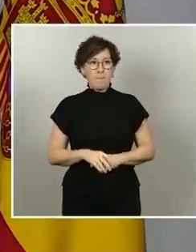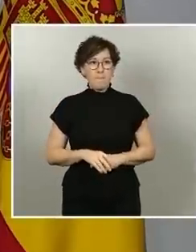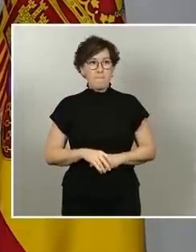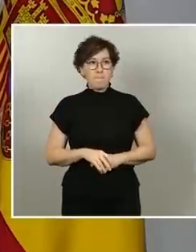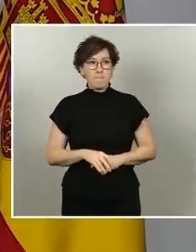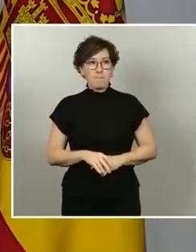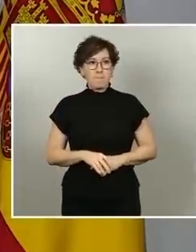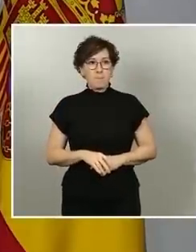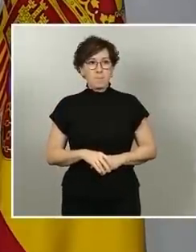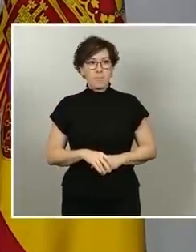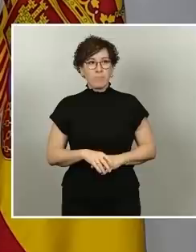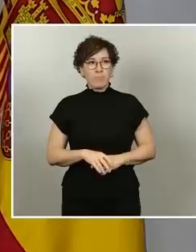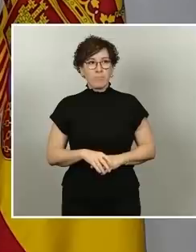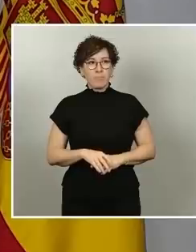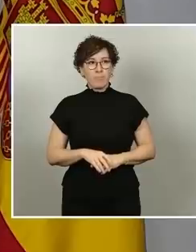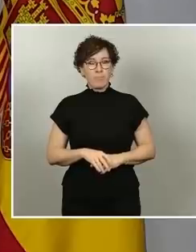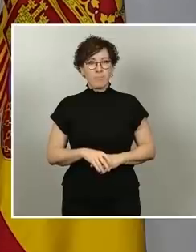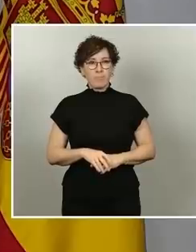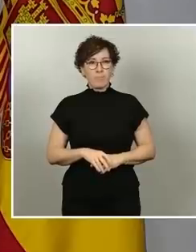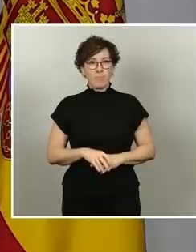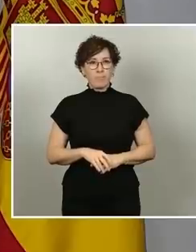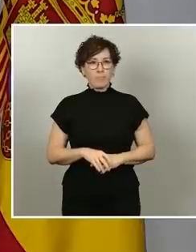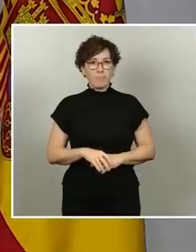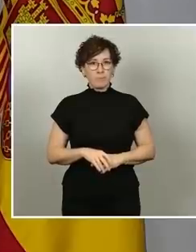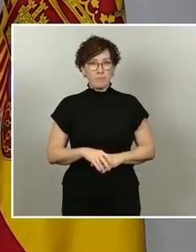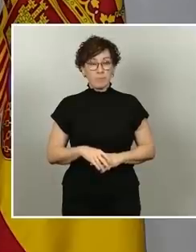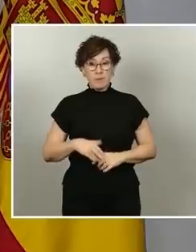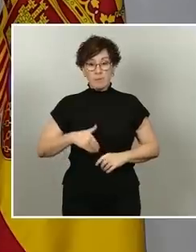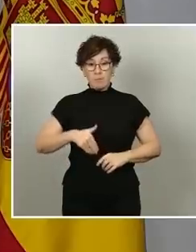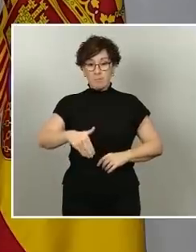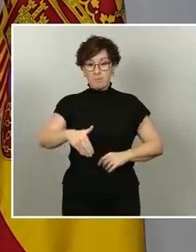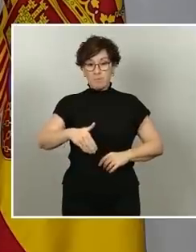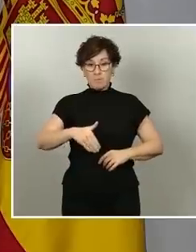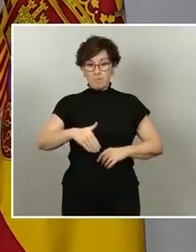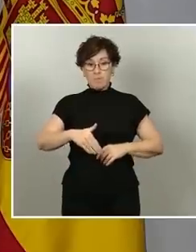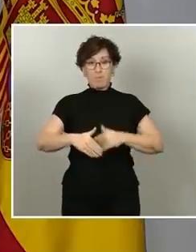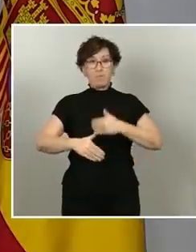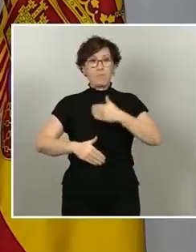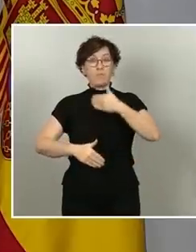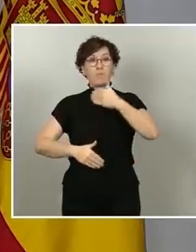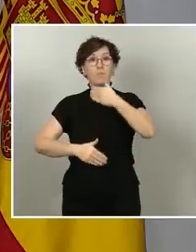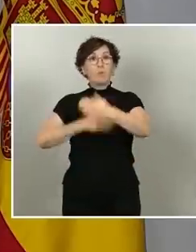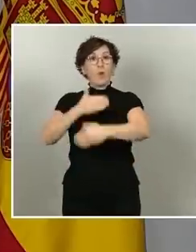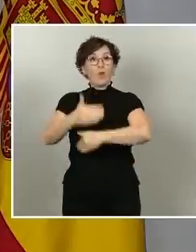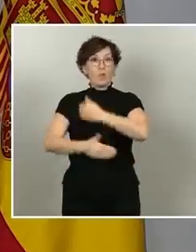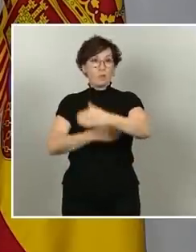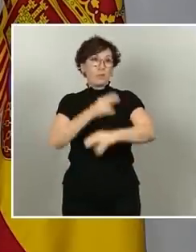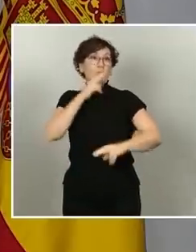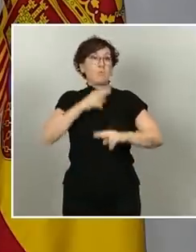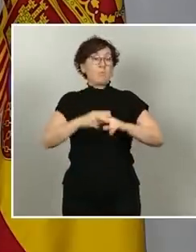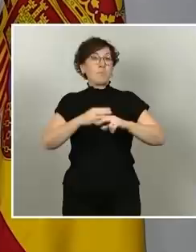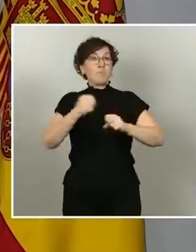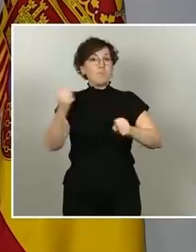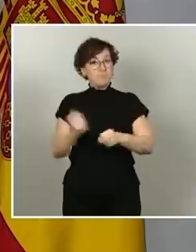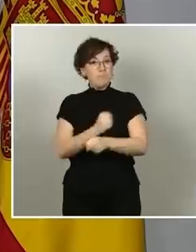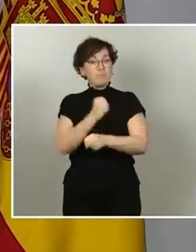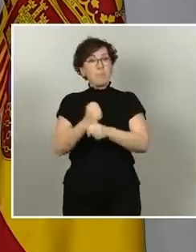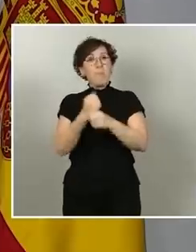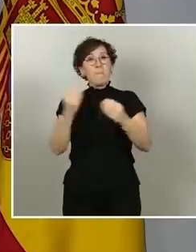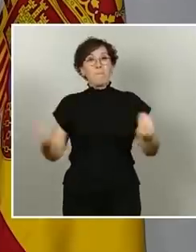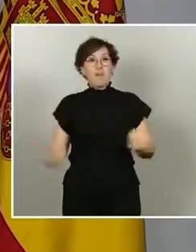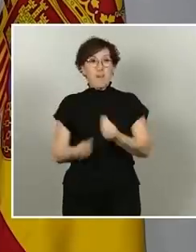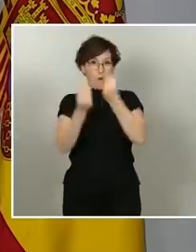y señaló un hecho gravísimo dijo porque ha habido filtraciones de cosas